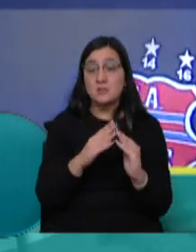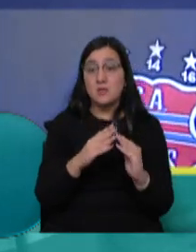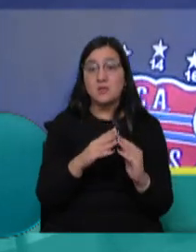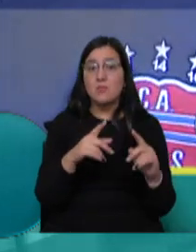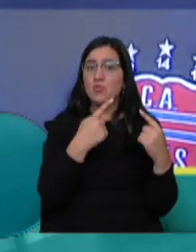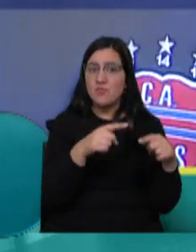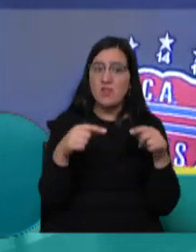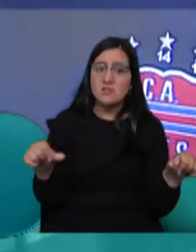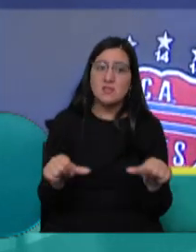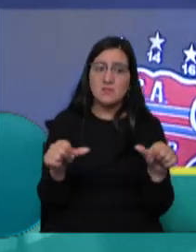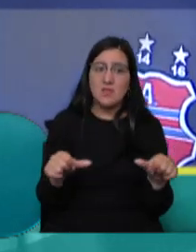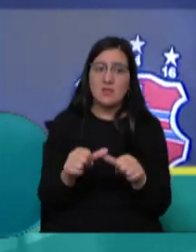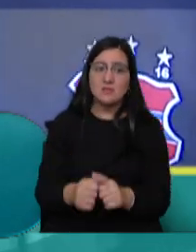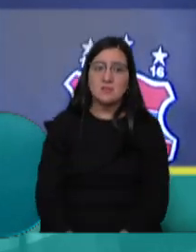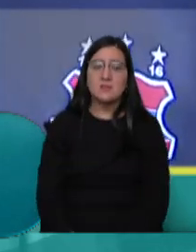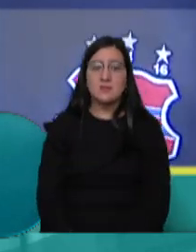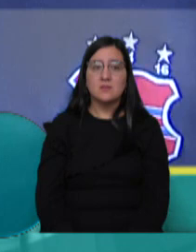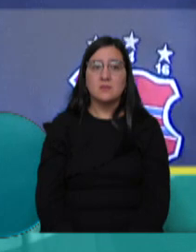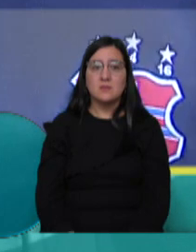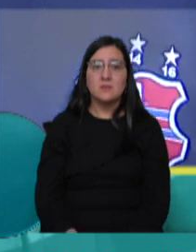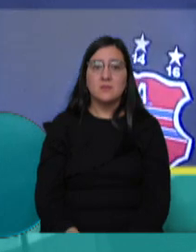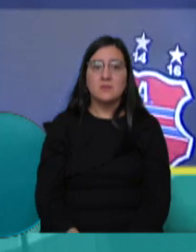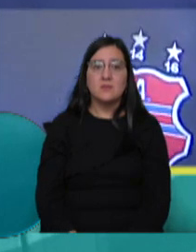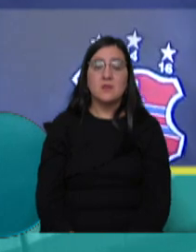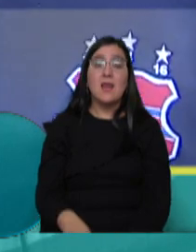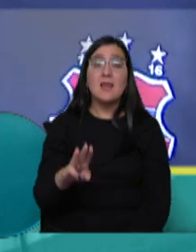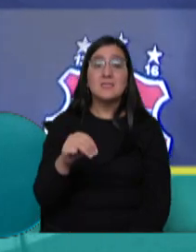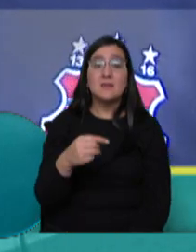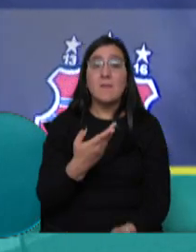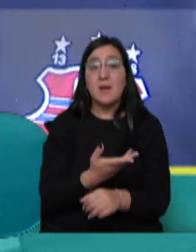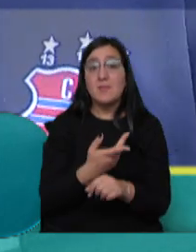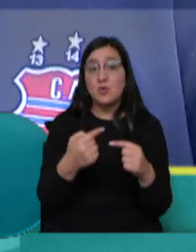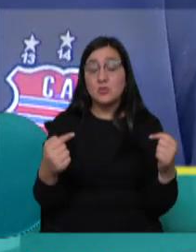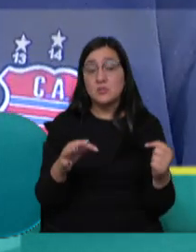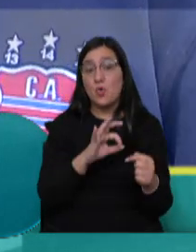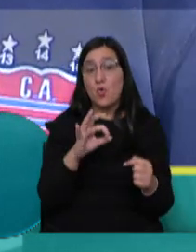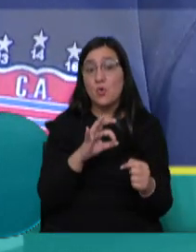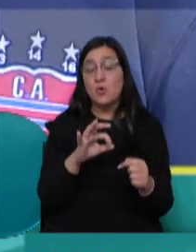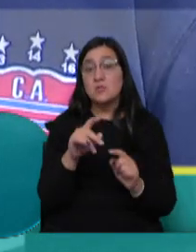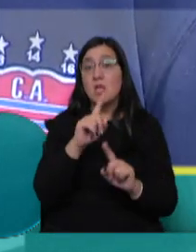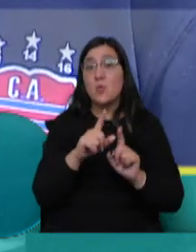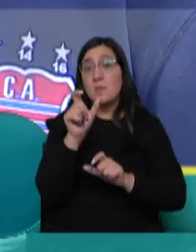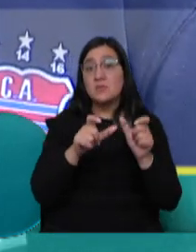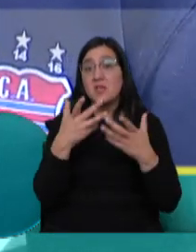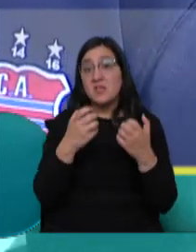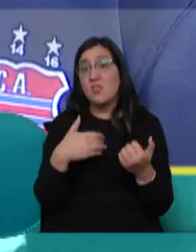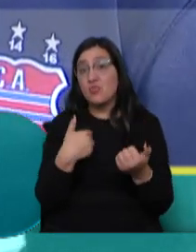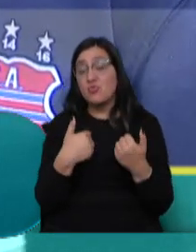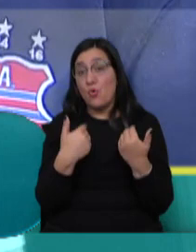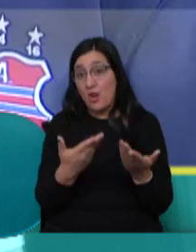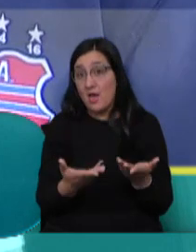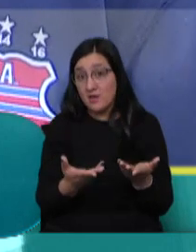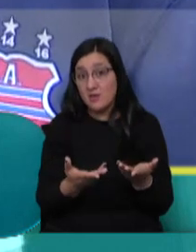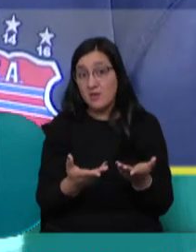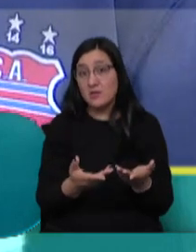tipo de actividades. Bien, ese es el medio de contacto, el Instagram, para encargar cosas, o si alguien quiere hacer una donación, porque sí, también vamos a invitarle,